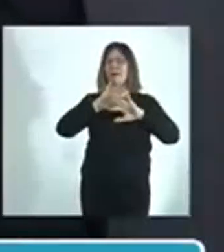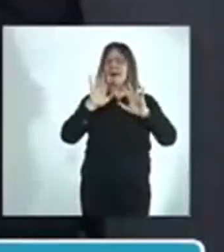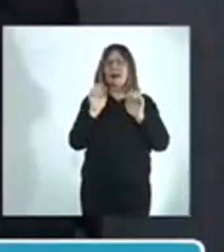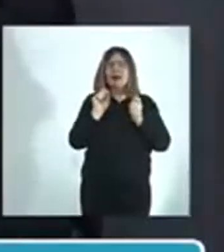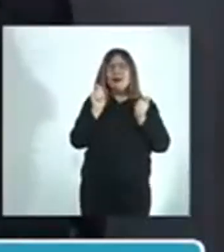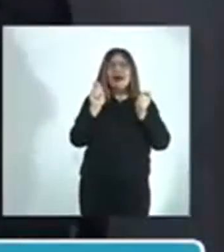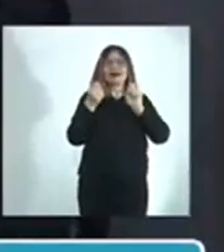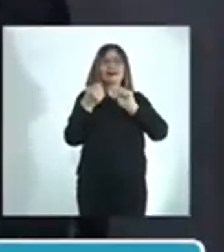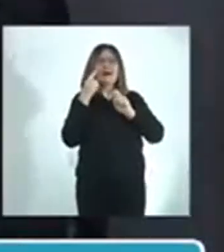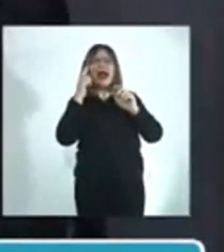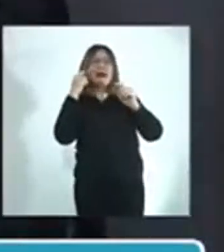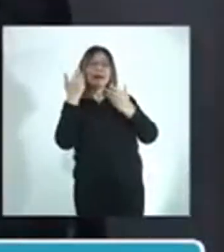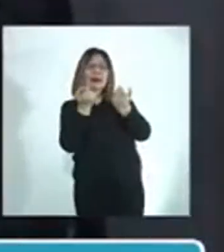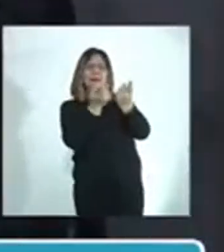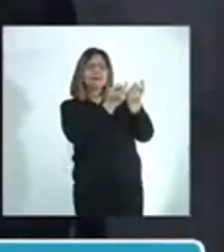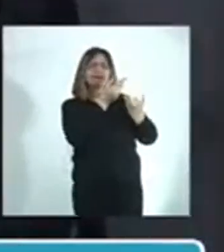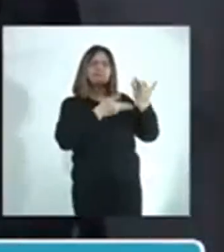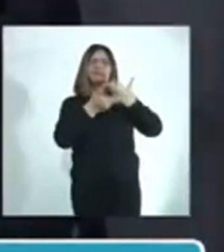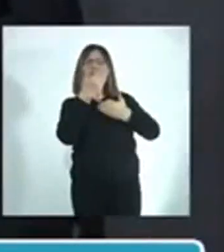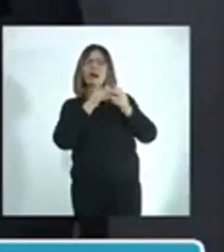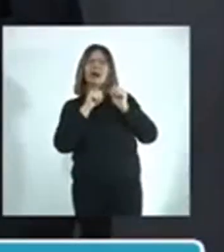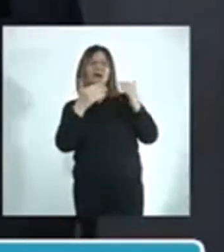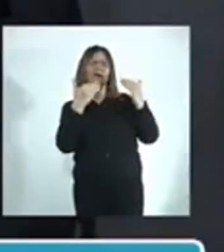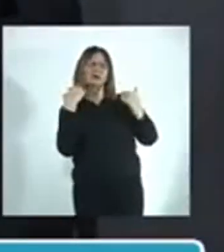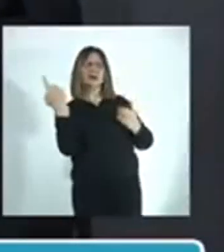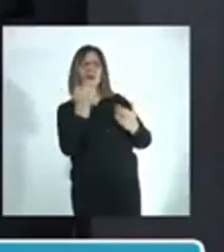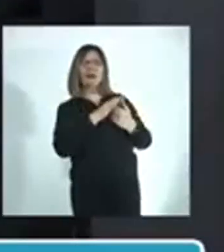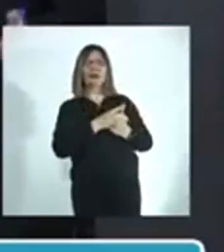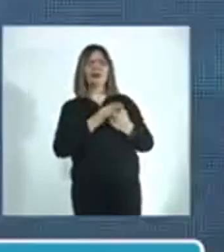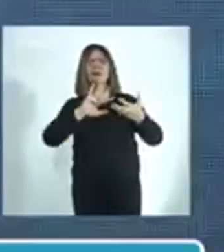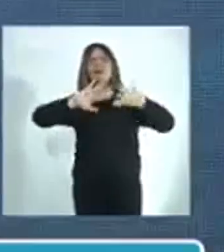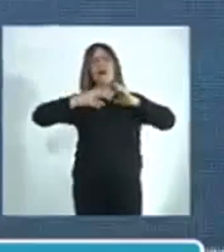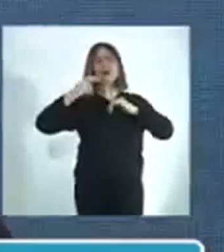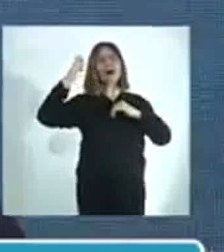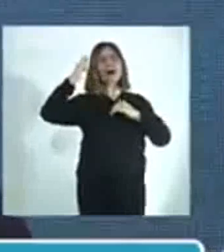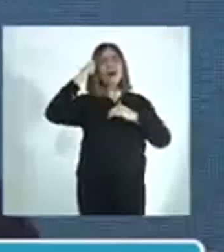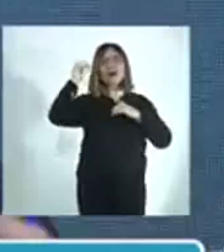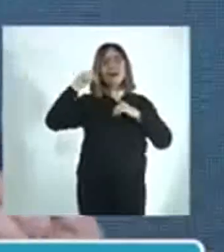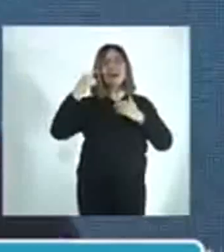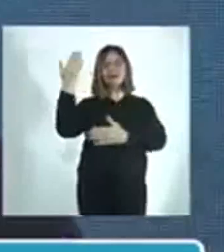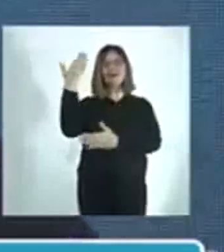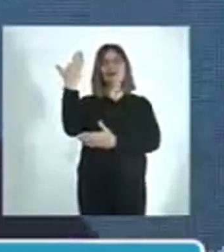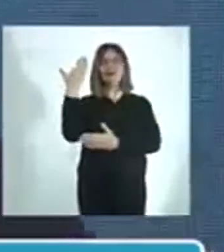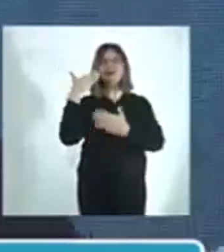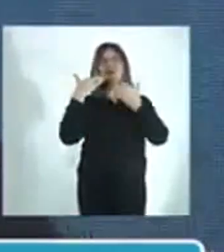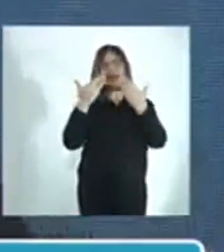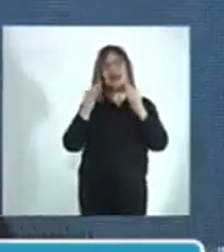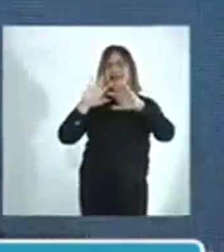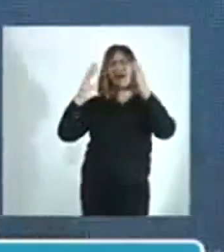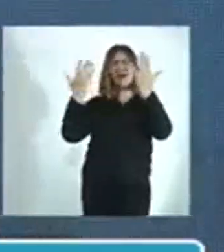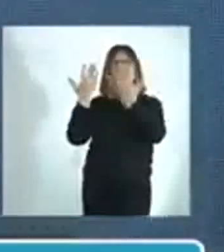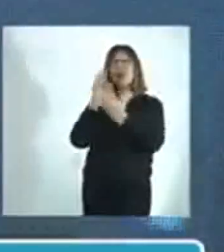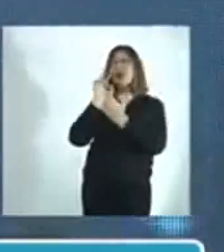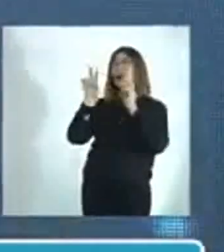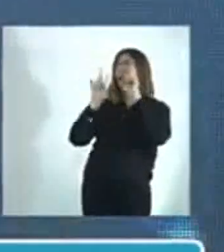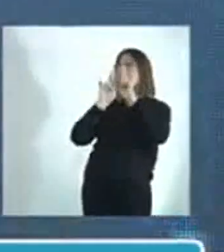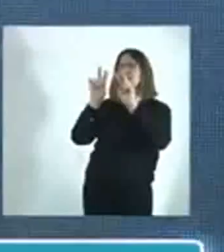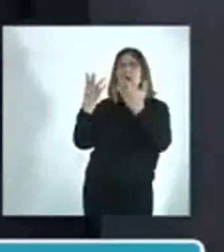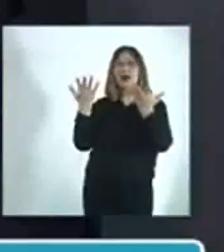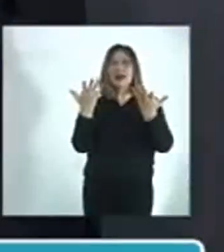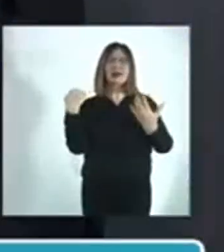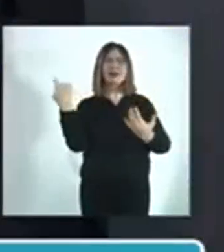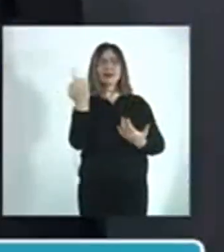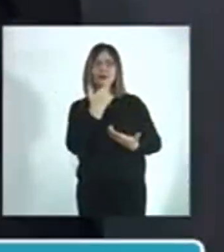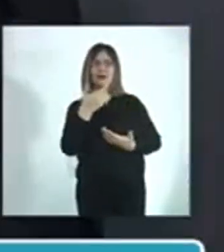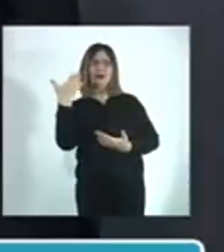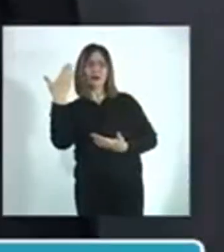Sí. No podemos pedir más. Y para eso, claro, este congreso estuvo a la altura de las circunstancias. No podíamos